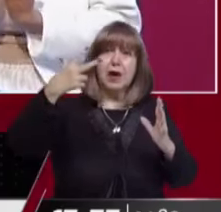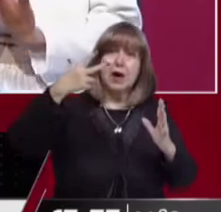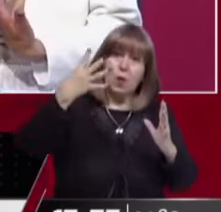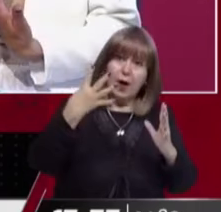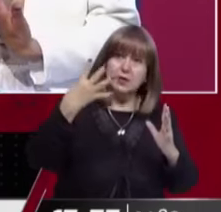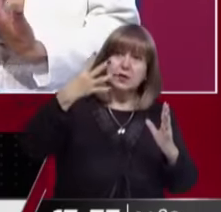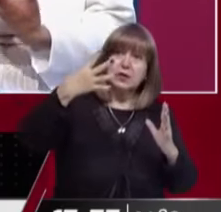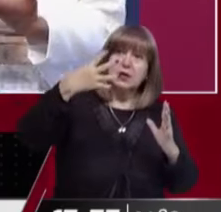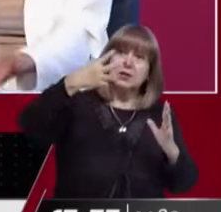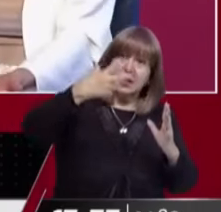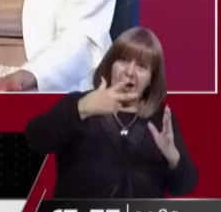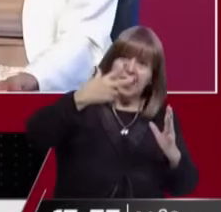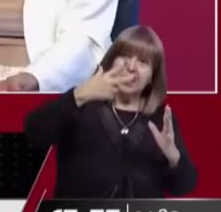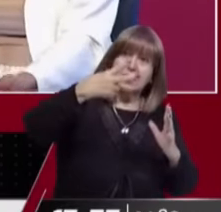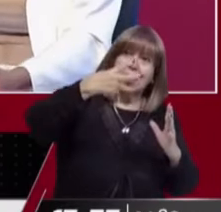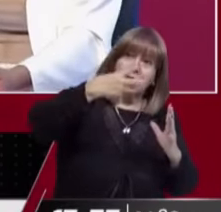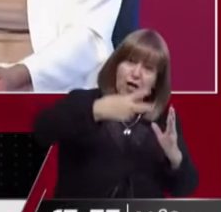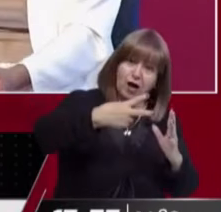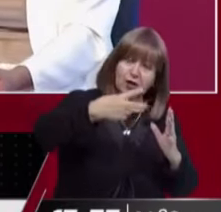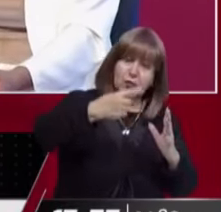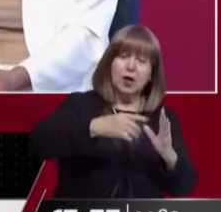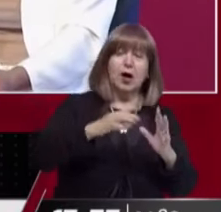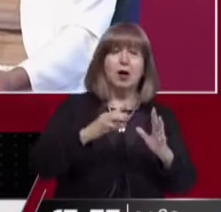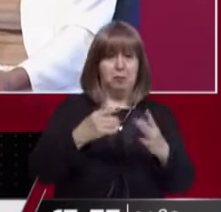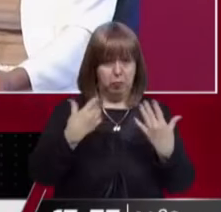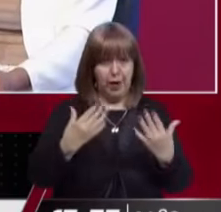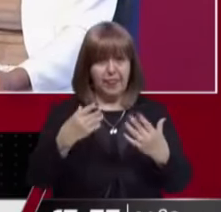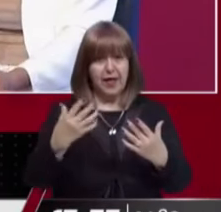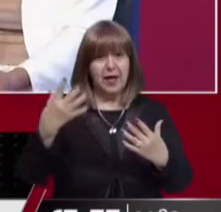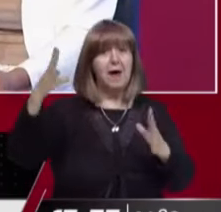menos peligrosa de la esperada. ¿Puede pasar con Milton?